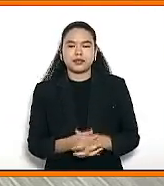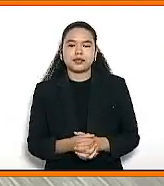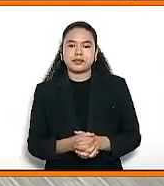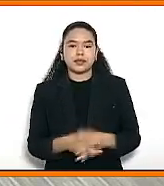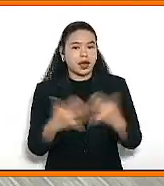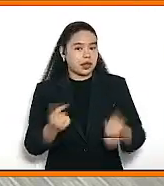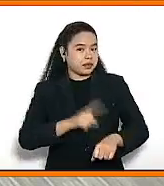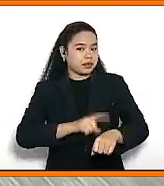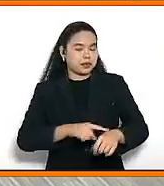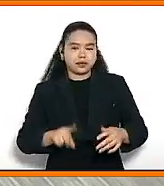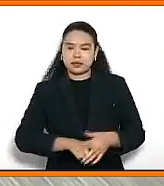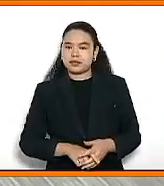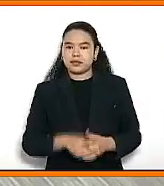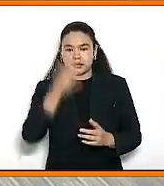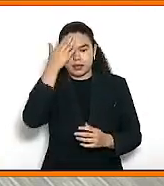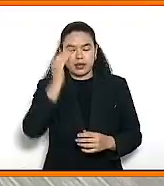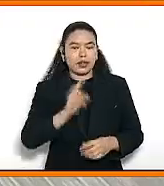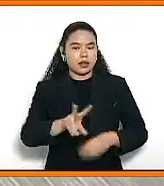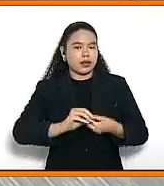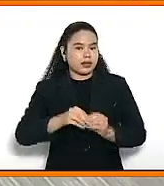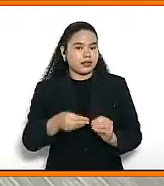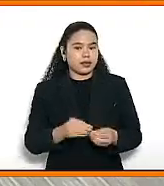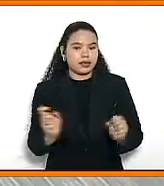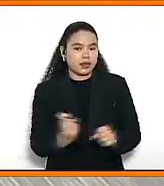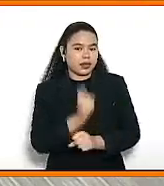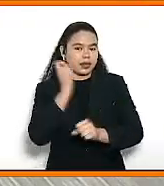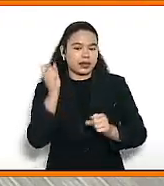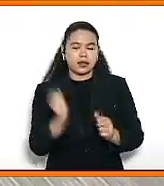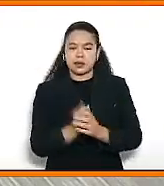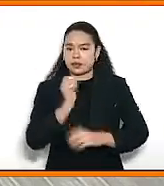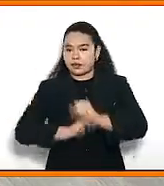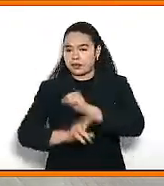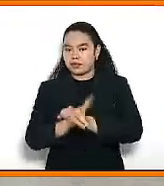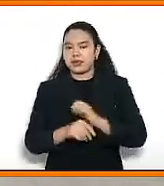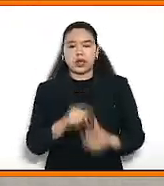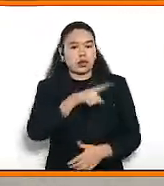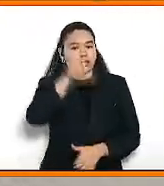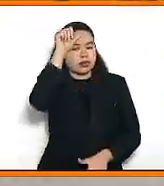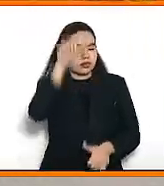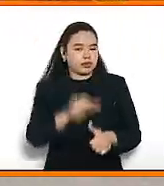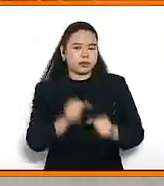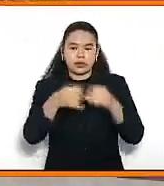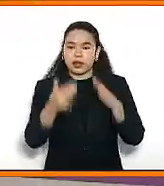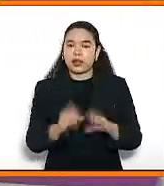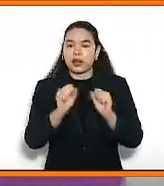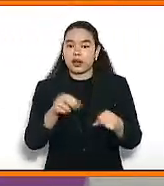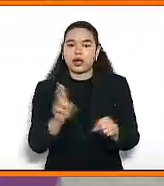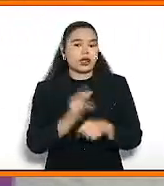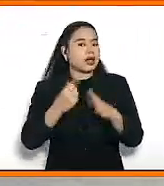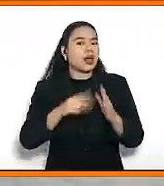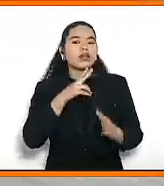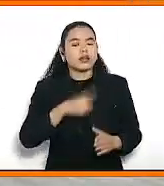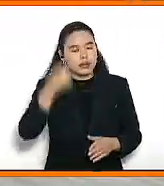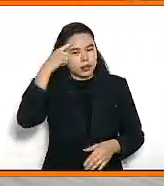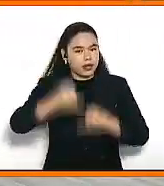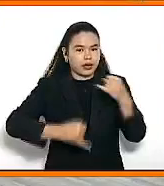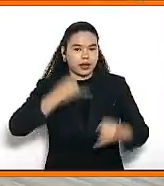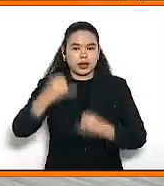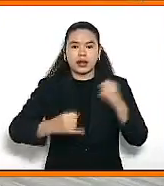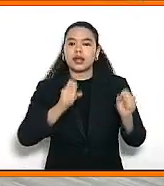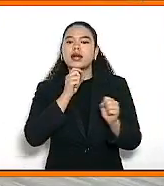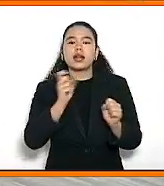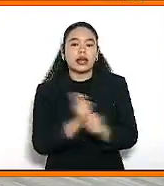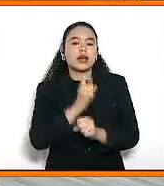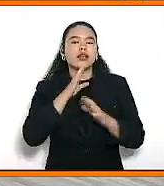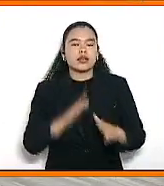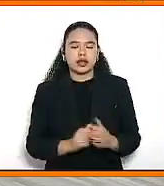juegos. Ahora sí es momento de conocer tus dos números favorecidos ganadores en premiados. Recuerda, querido jugador, que puedes utilizar la guía Catracha para que juegues y ganes